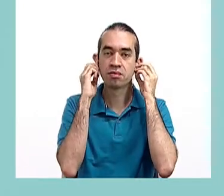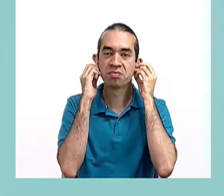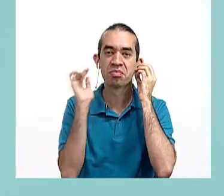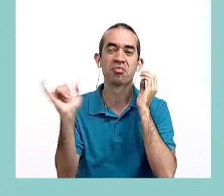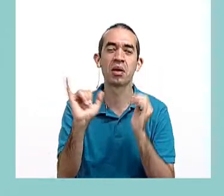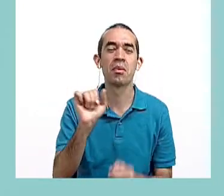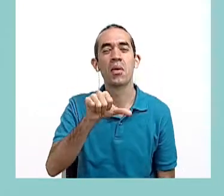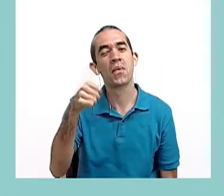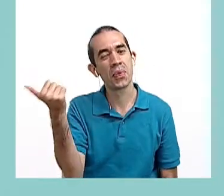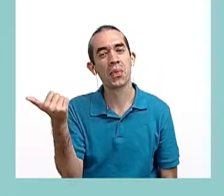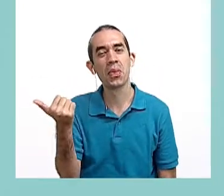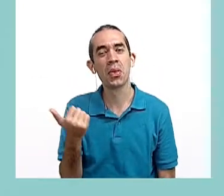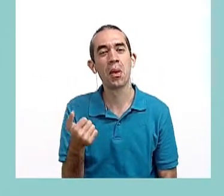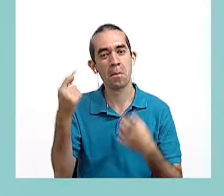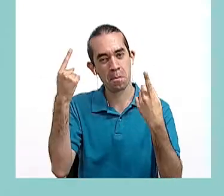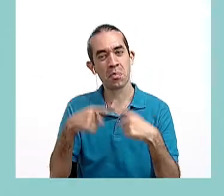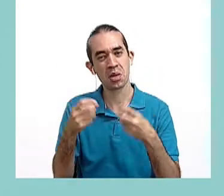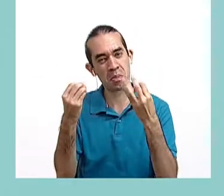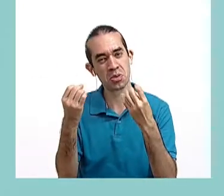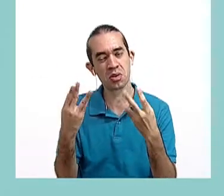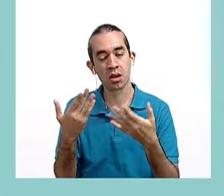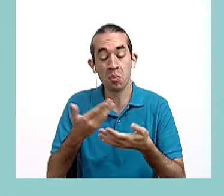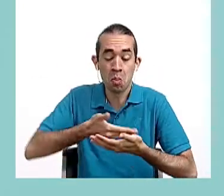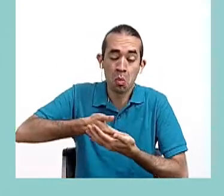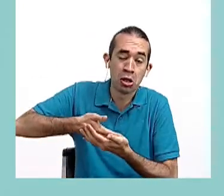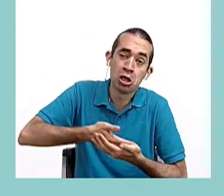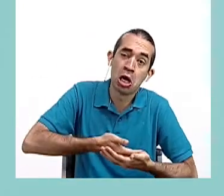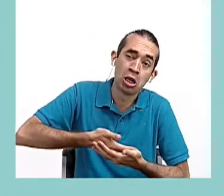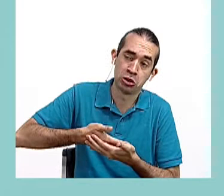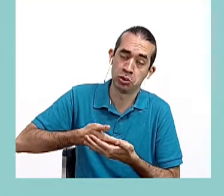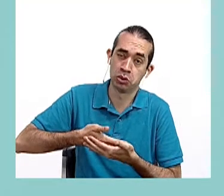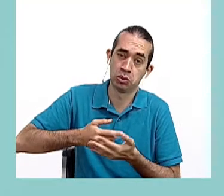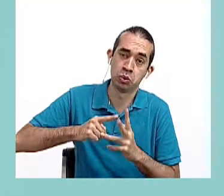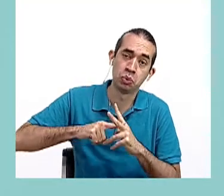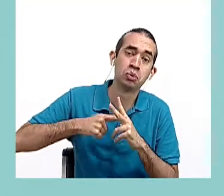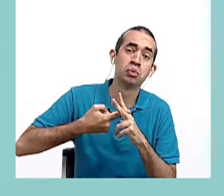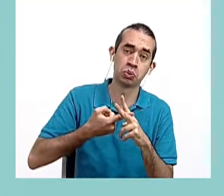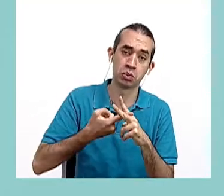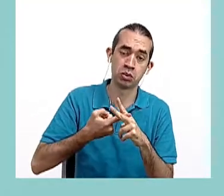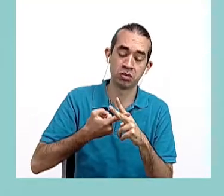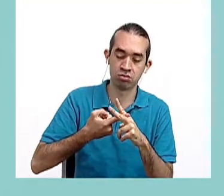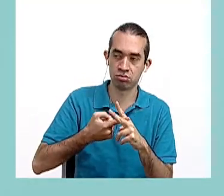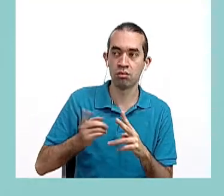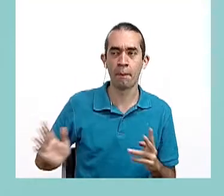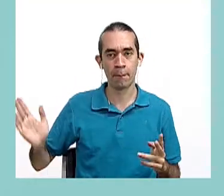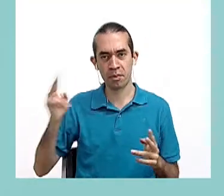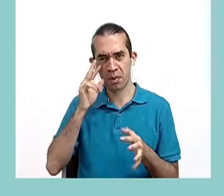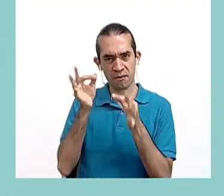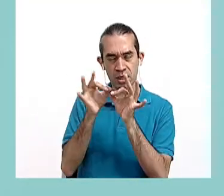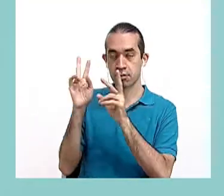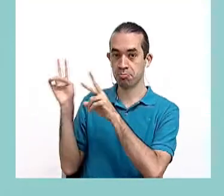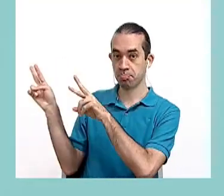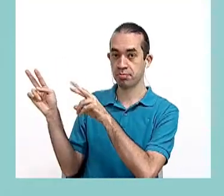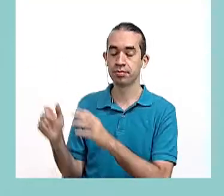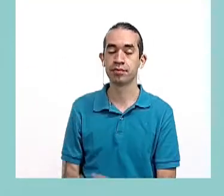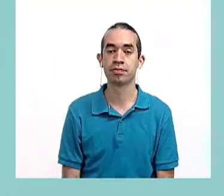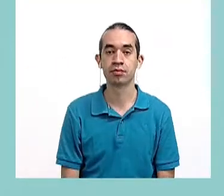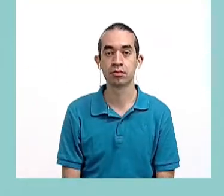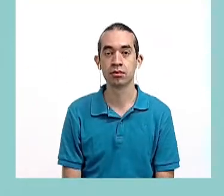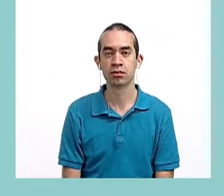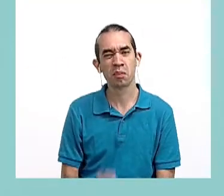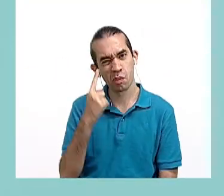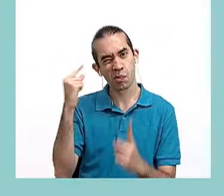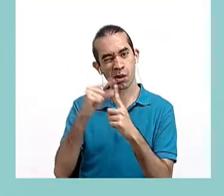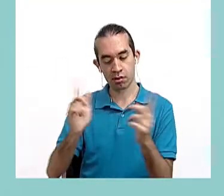Otra frase común en nuestra cotidianidad es está en pañales. Los pañales nos evocan esa imagen de un